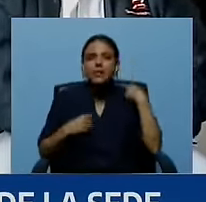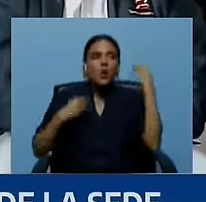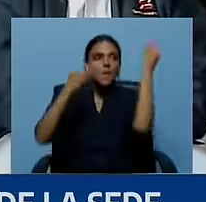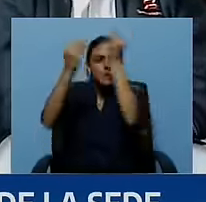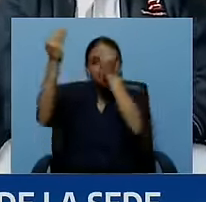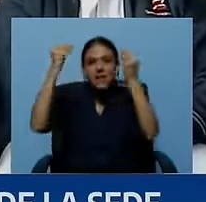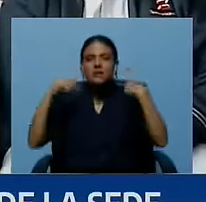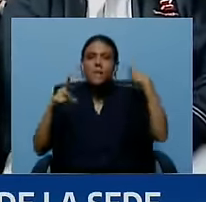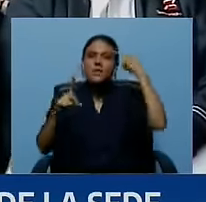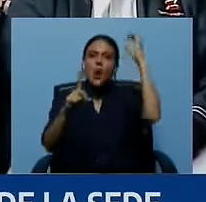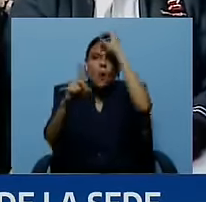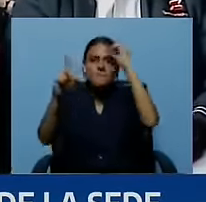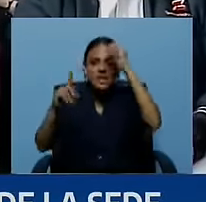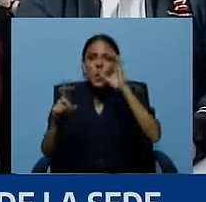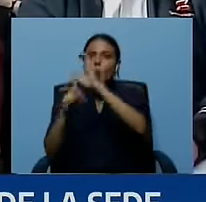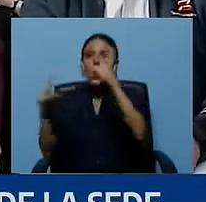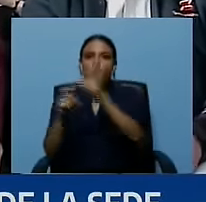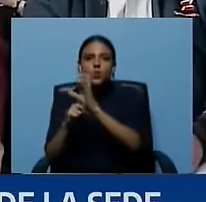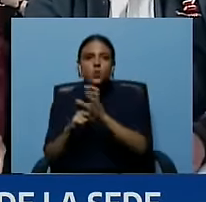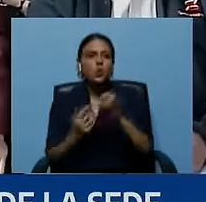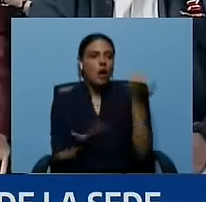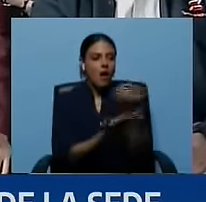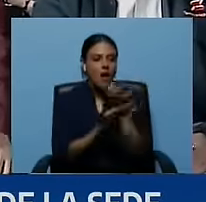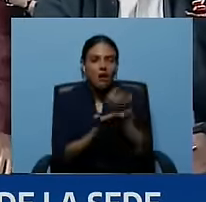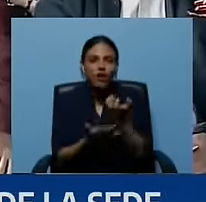la educación, de la economía.